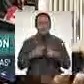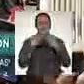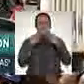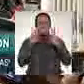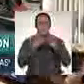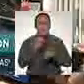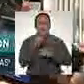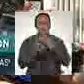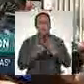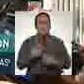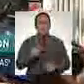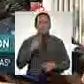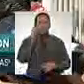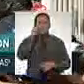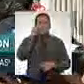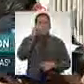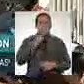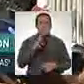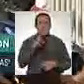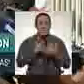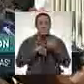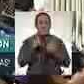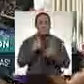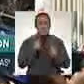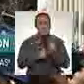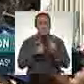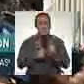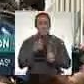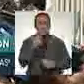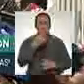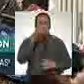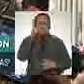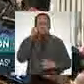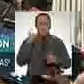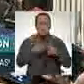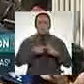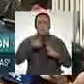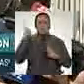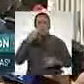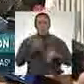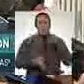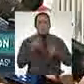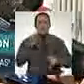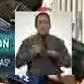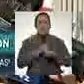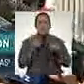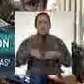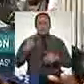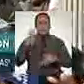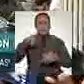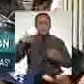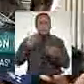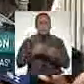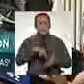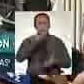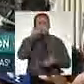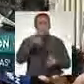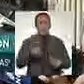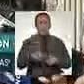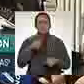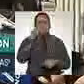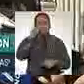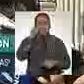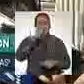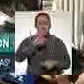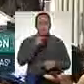tía Rosa Fujimori, hermana de el expresidente Alberto Fujimori, está prófuga de la justicia, no puede venir al Perú. Y la tía Juana Fujimori,